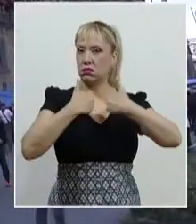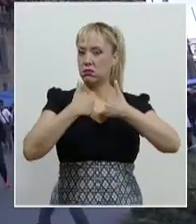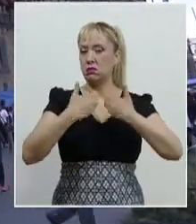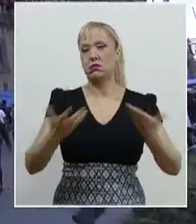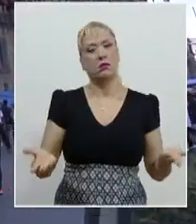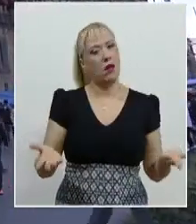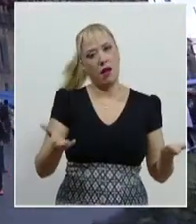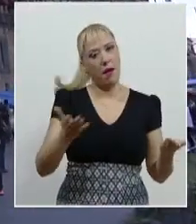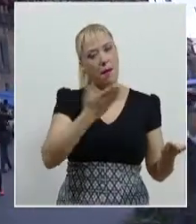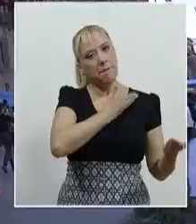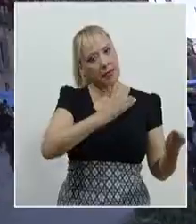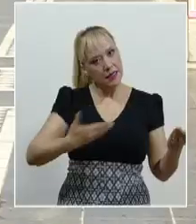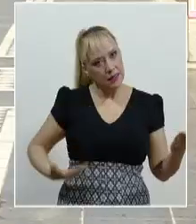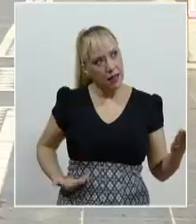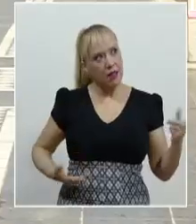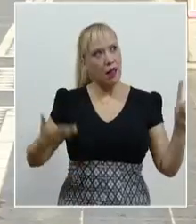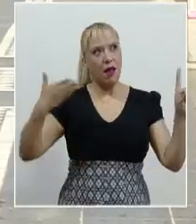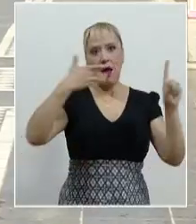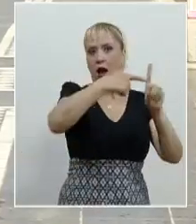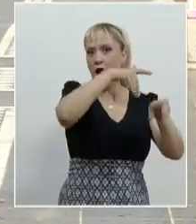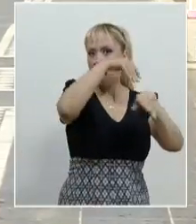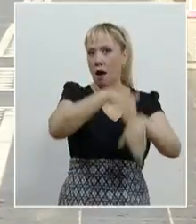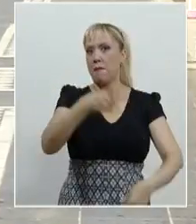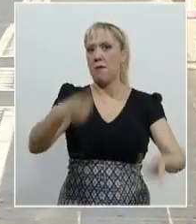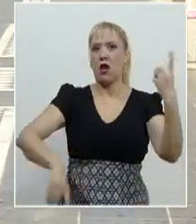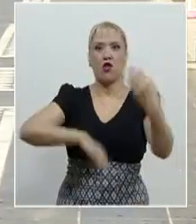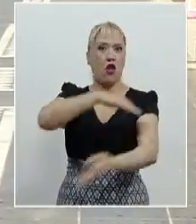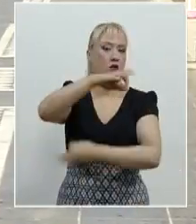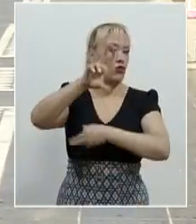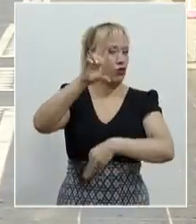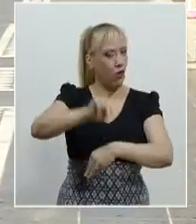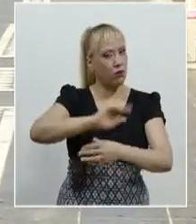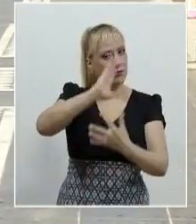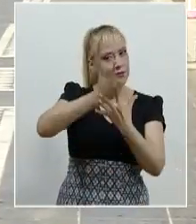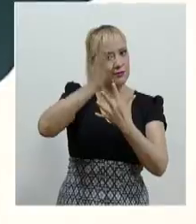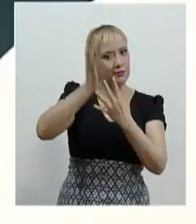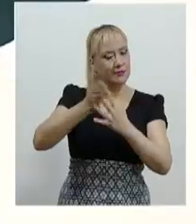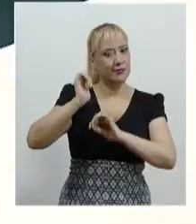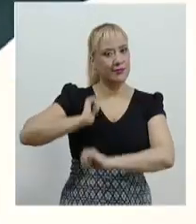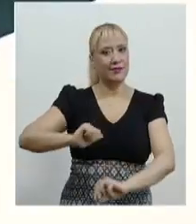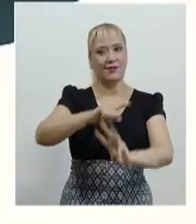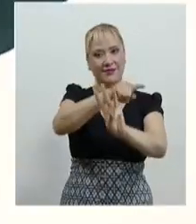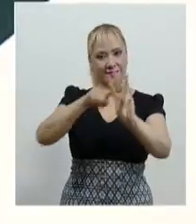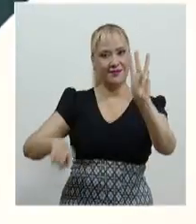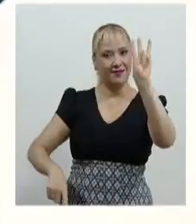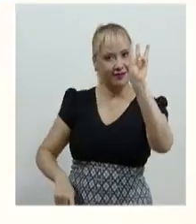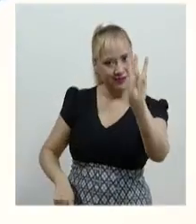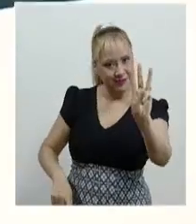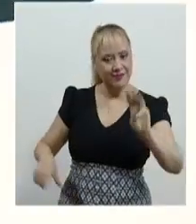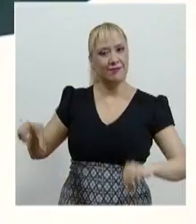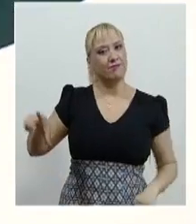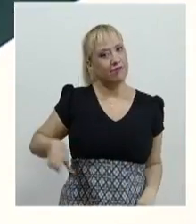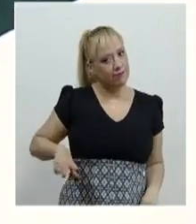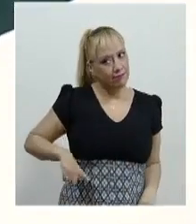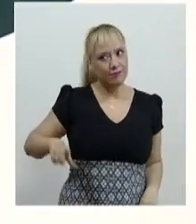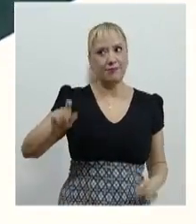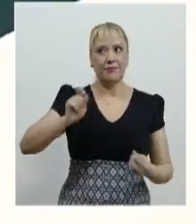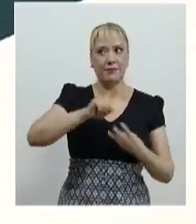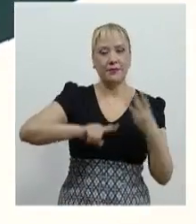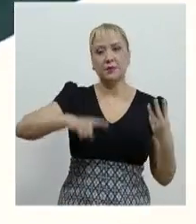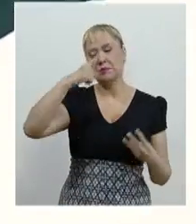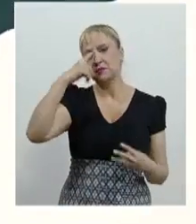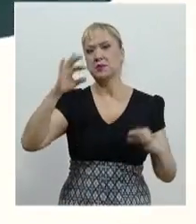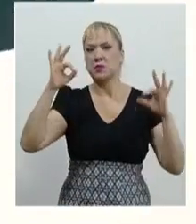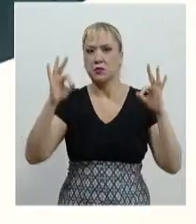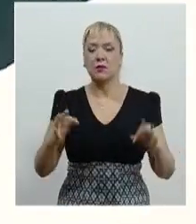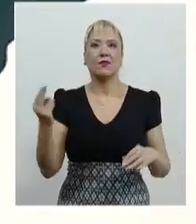Ejecutivo. El reto rumbo al 2024, asegura, es construir un sistema de partidos competitivos con opciones reales